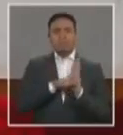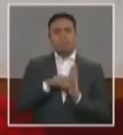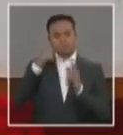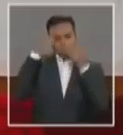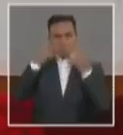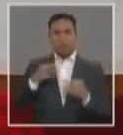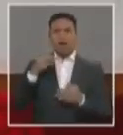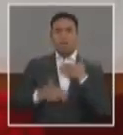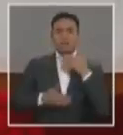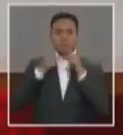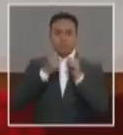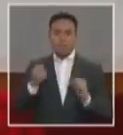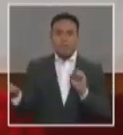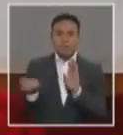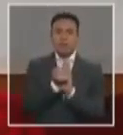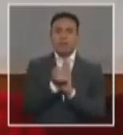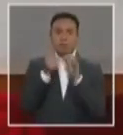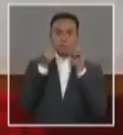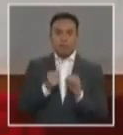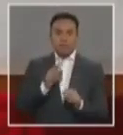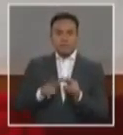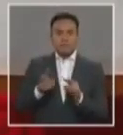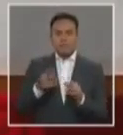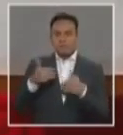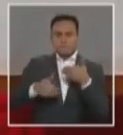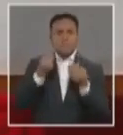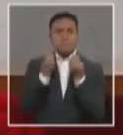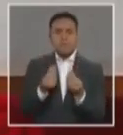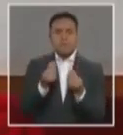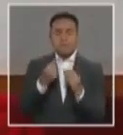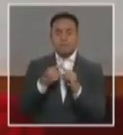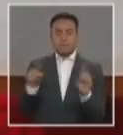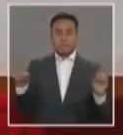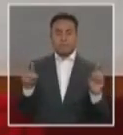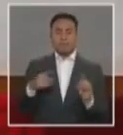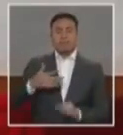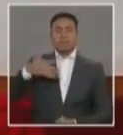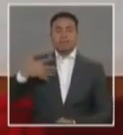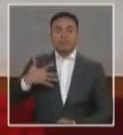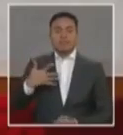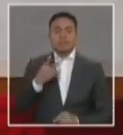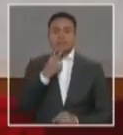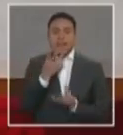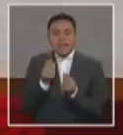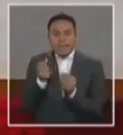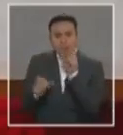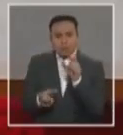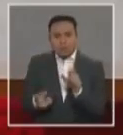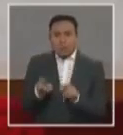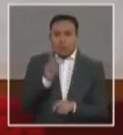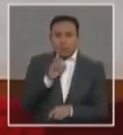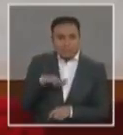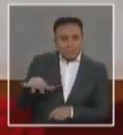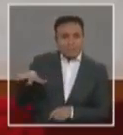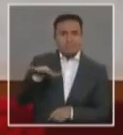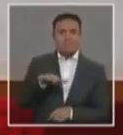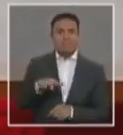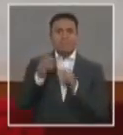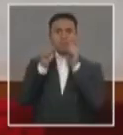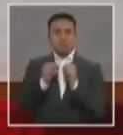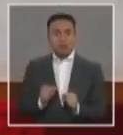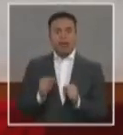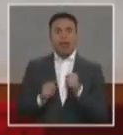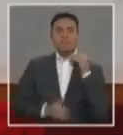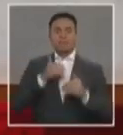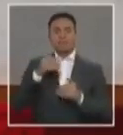hasta walqui liberando esa línea uno en la carga permite que la podamos utilizar mucho más para el transporte público